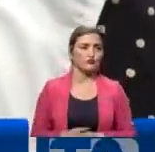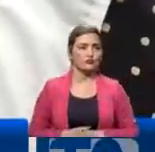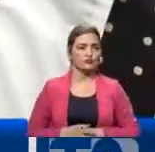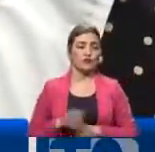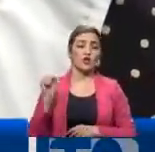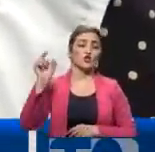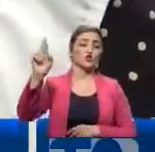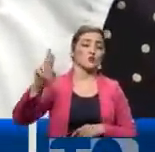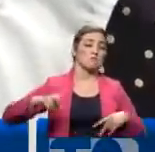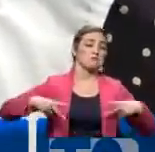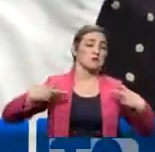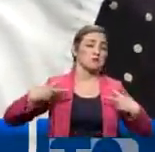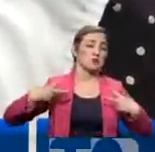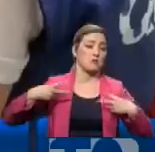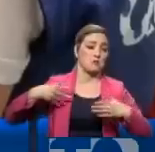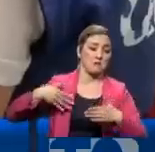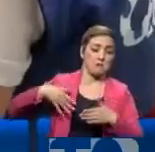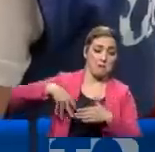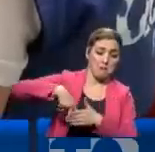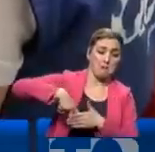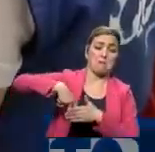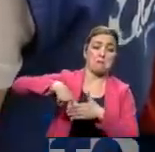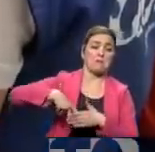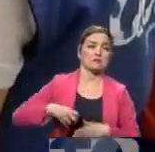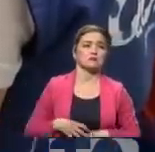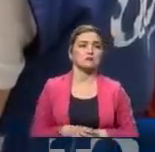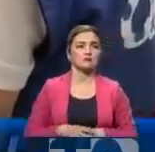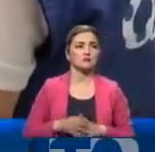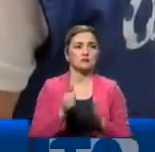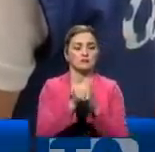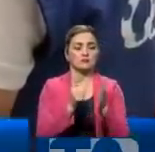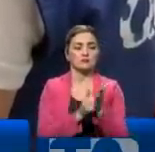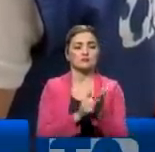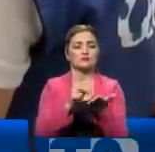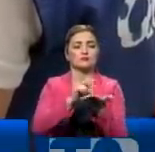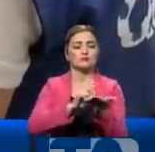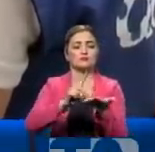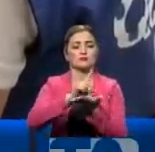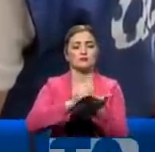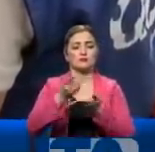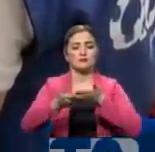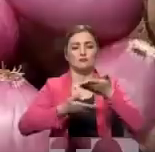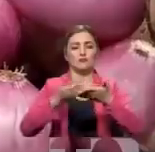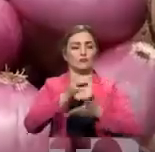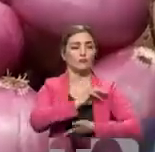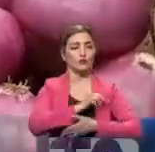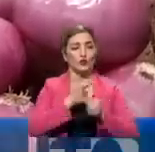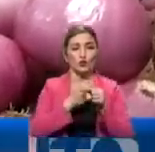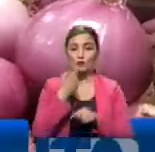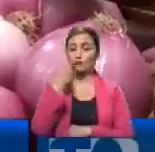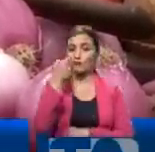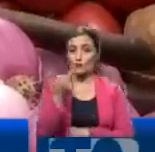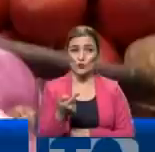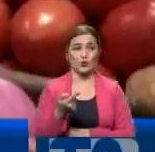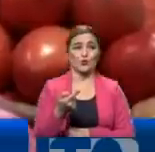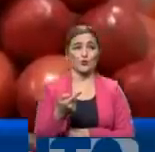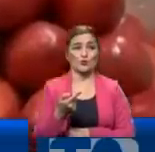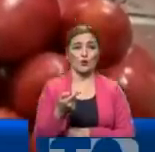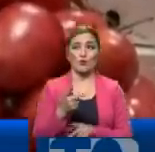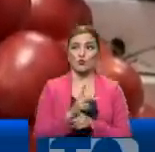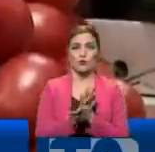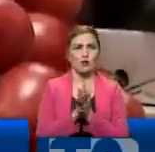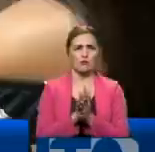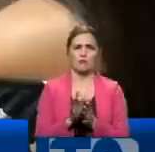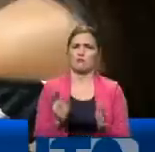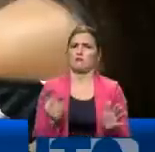viven en el sur y no pueden, no hay paso. Sin embargo, desde la Agencia Distrital de Comercio del municipio de Quito recalcan que no hay